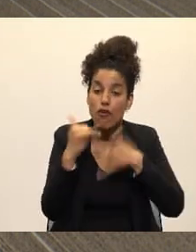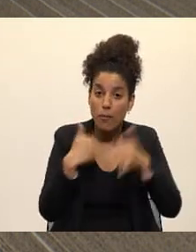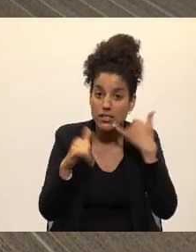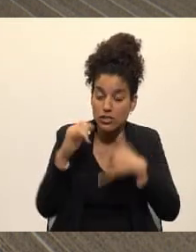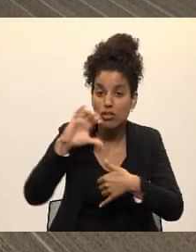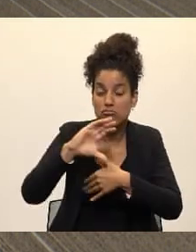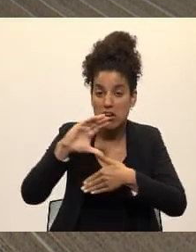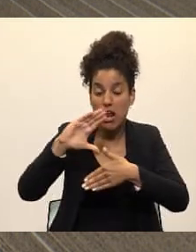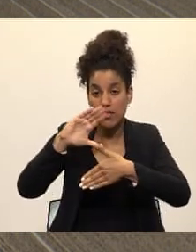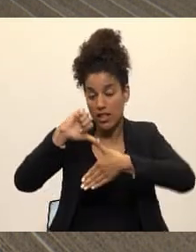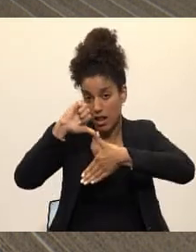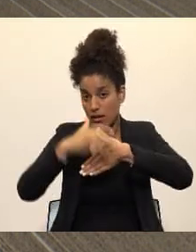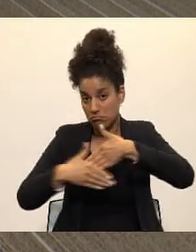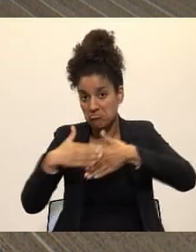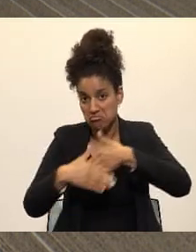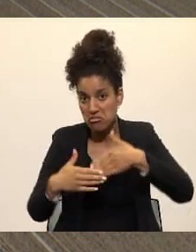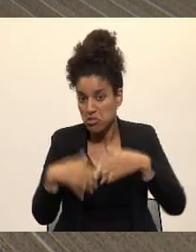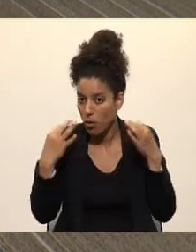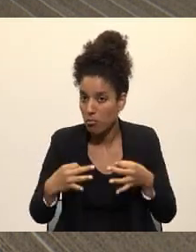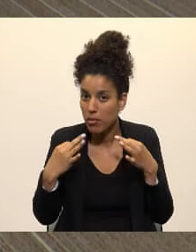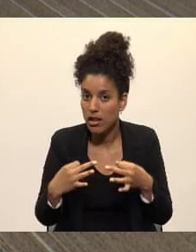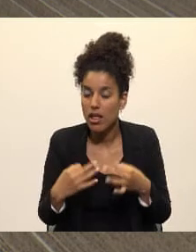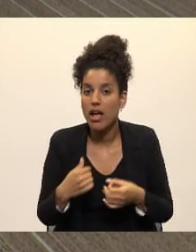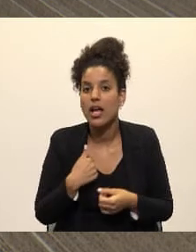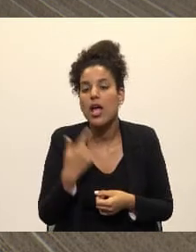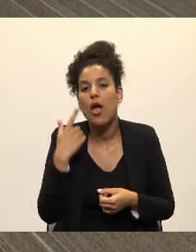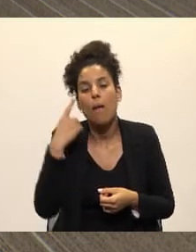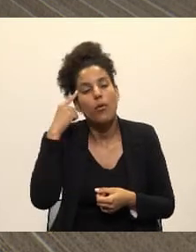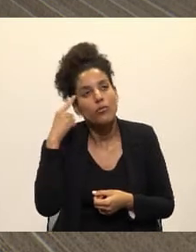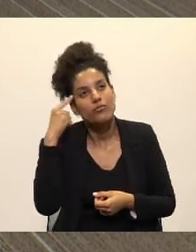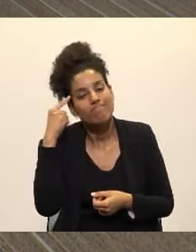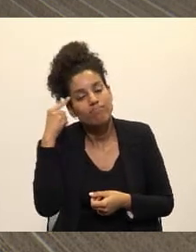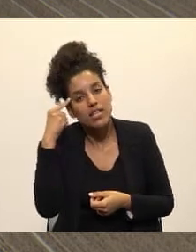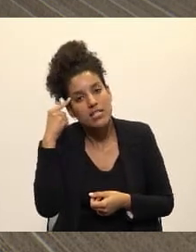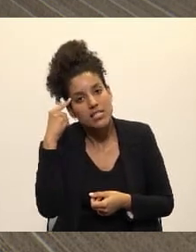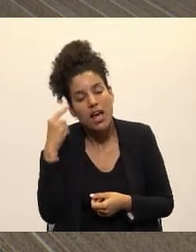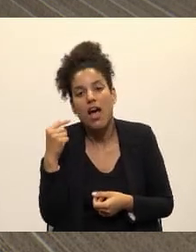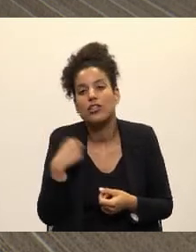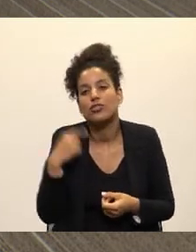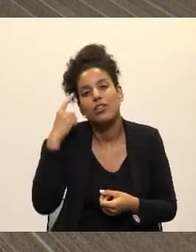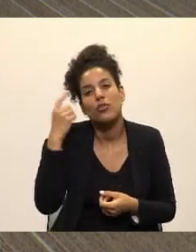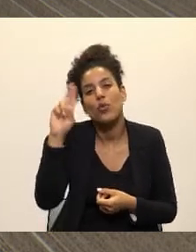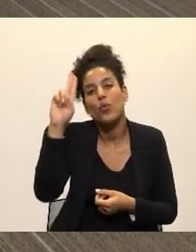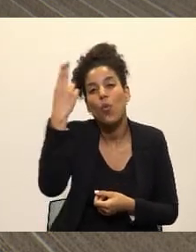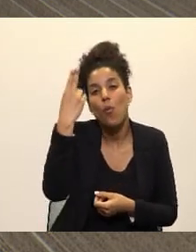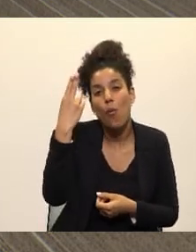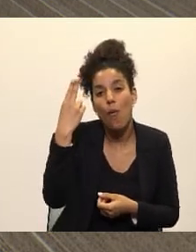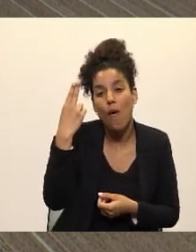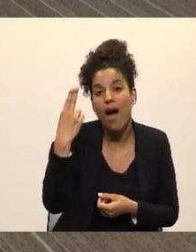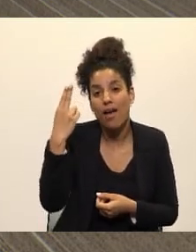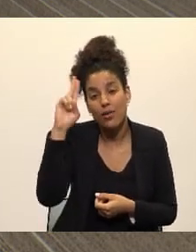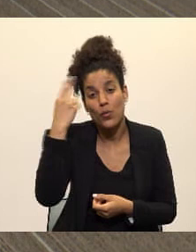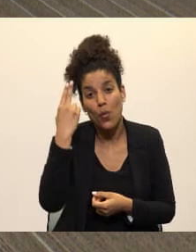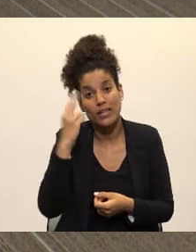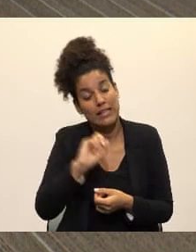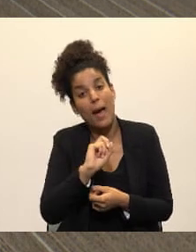en realidad y nos da la oportunidad de posicionarnos también. Creemos que Uruguay cuenta con algunos datos privilegiados en